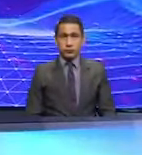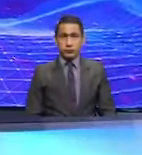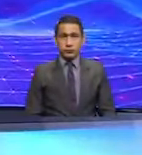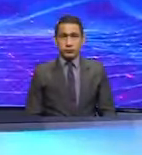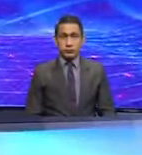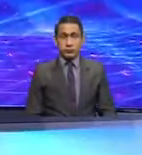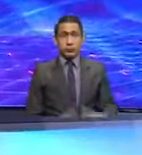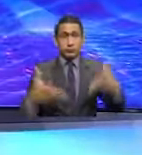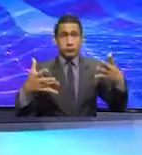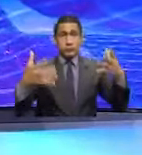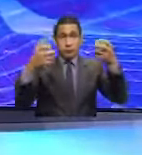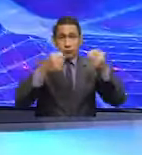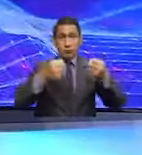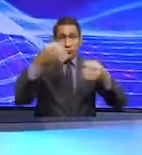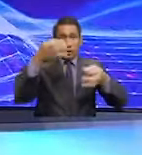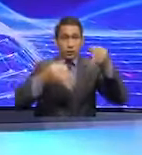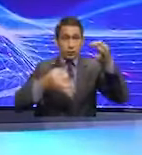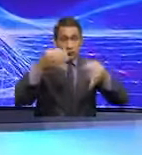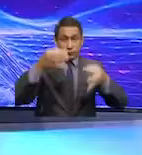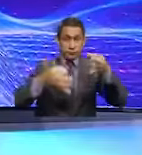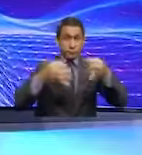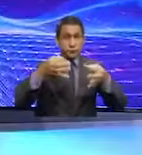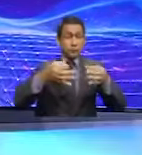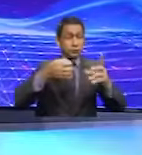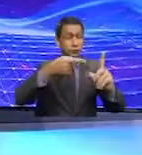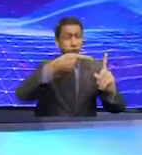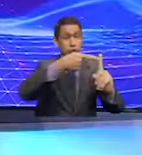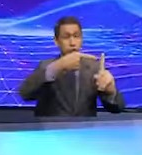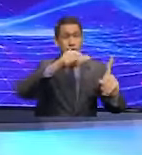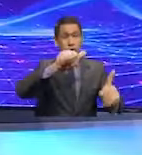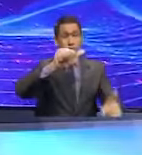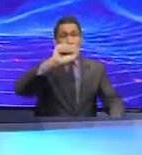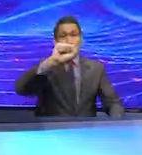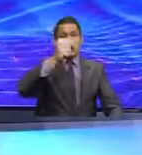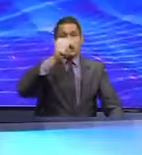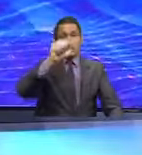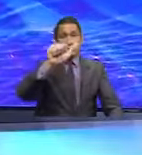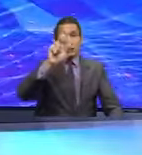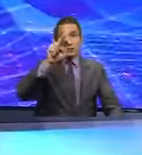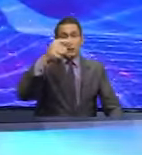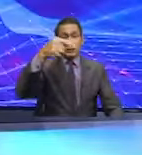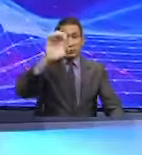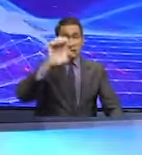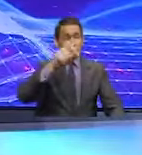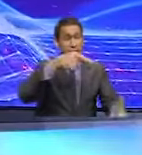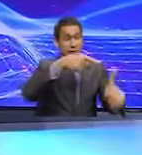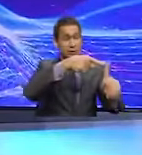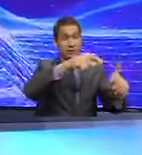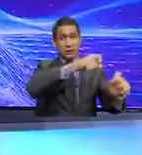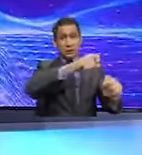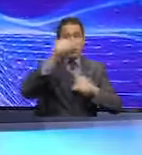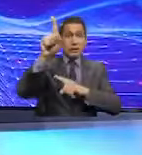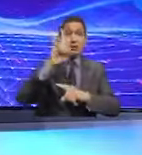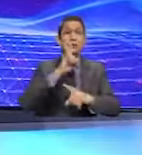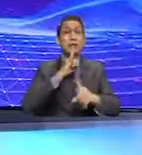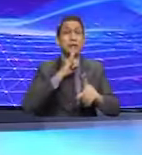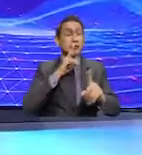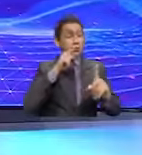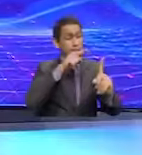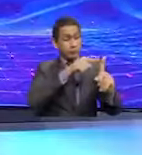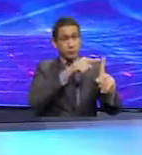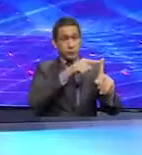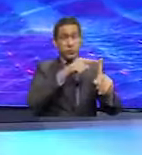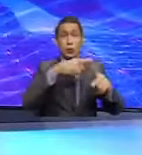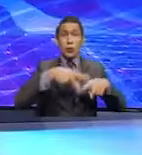El juicio que analiza el último recurso de Julian Assange para evitar su extradición a Estados Unidos, donde es acusado de espionaje, comenzó